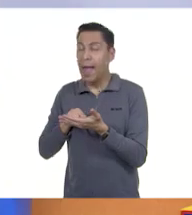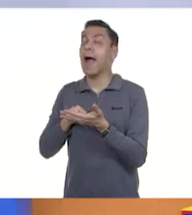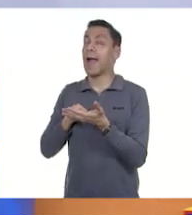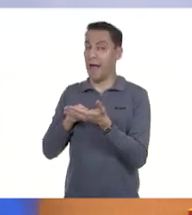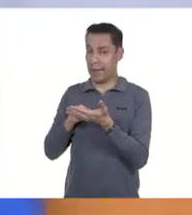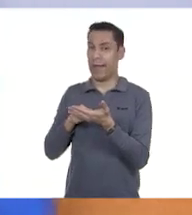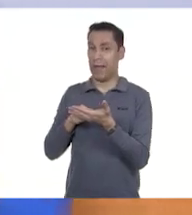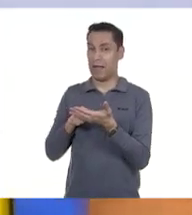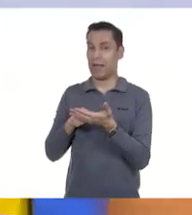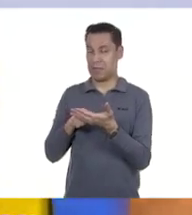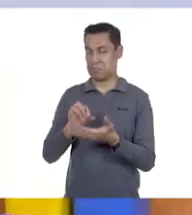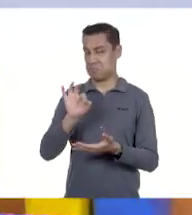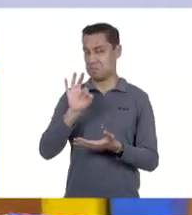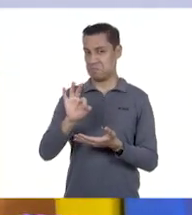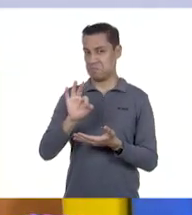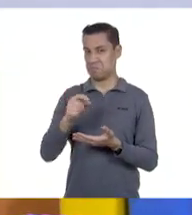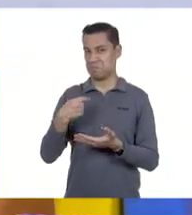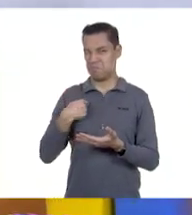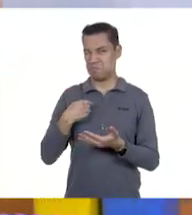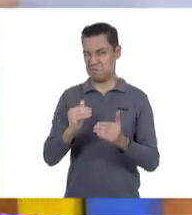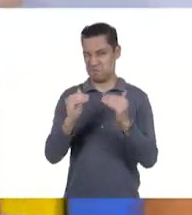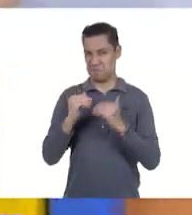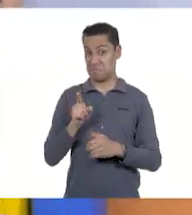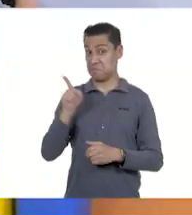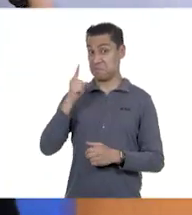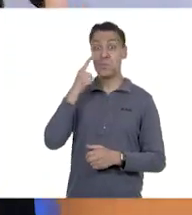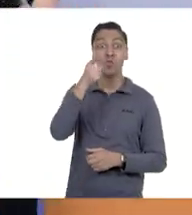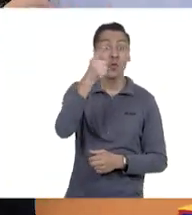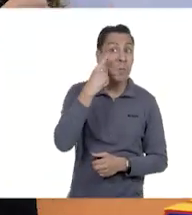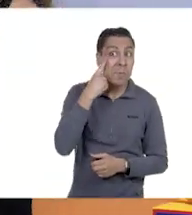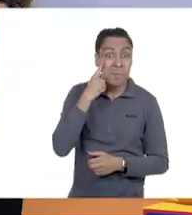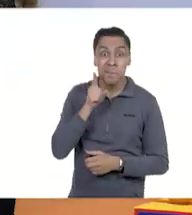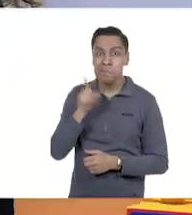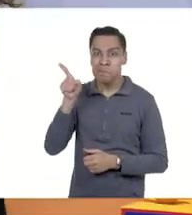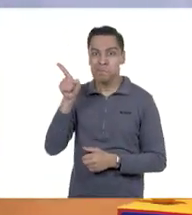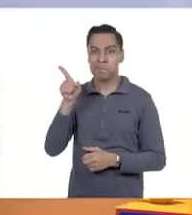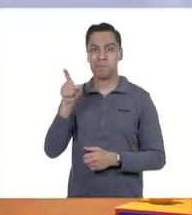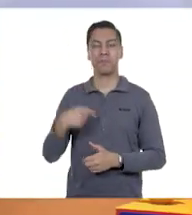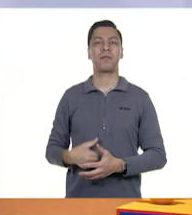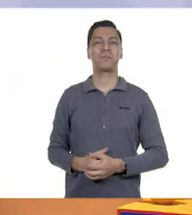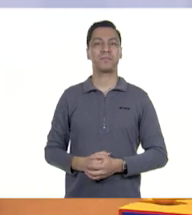Ay, esta también está buena. A ver, presten atención. Llego...